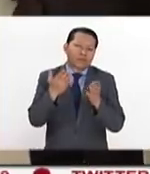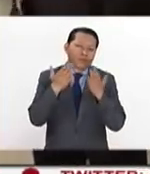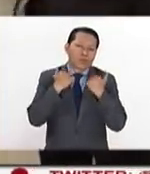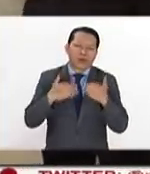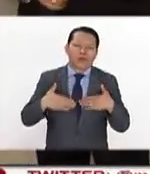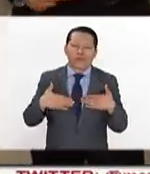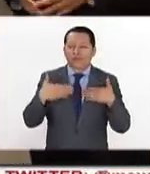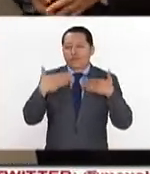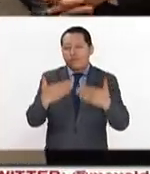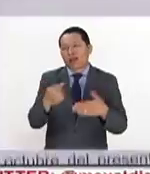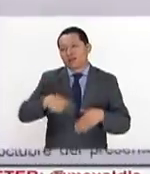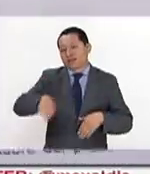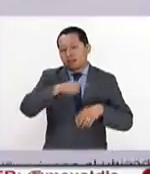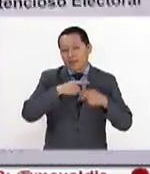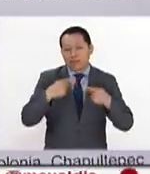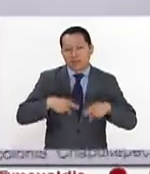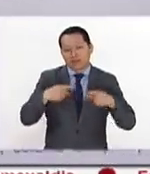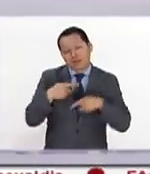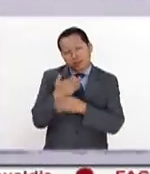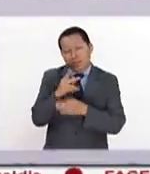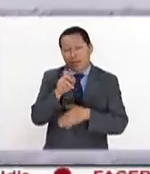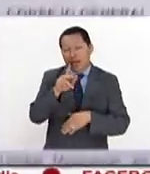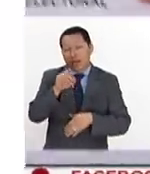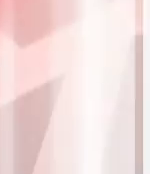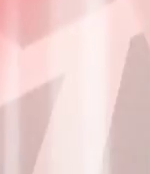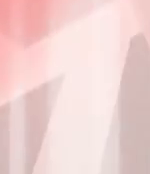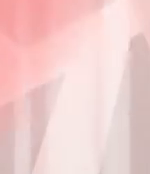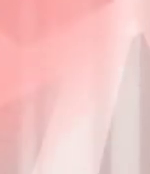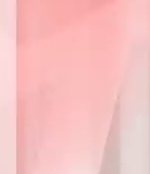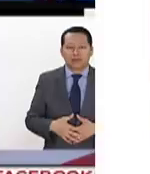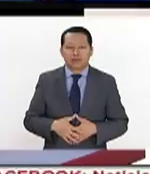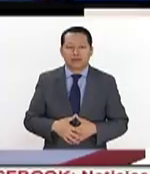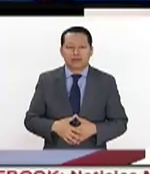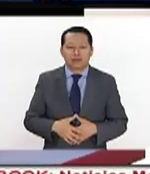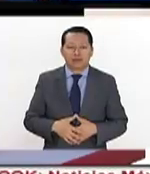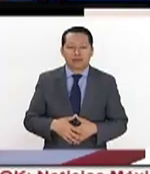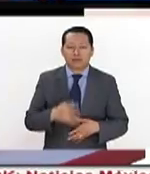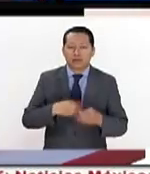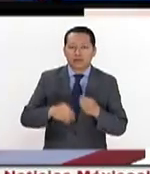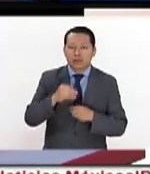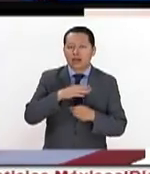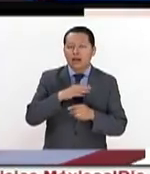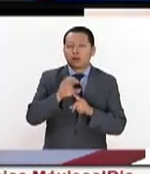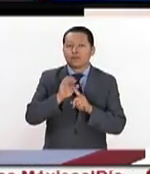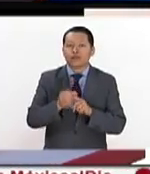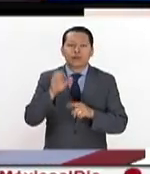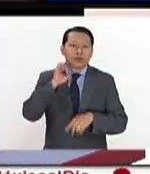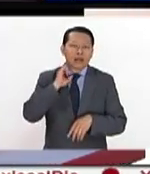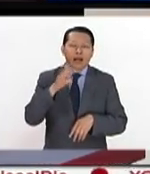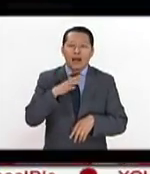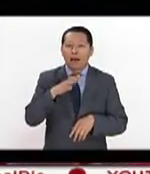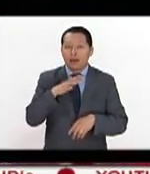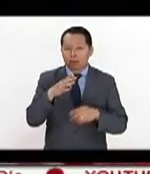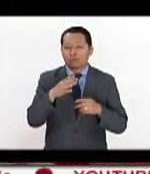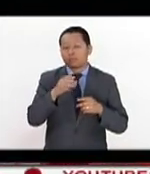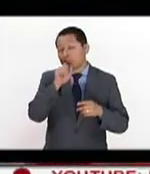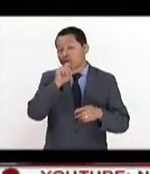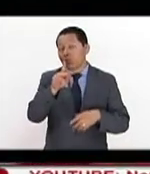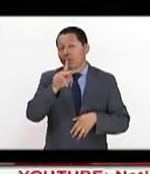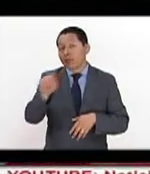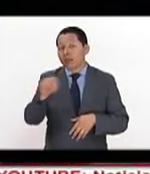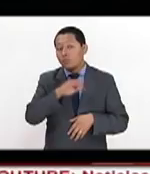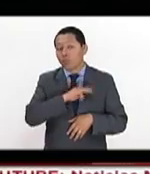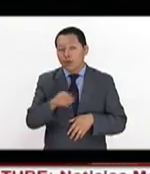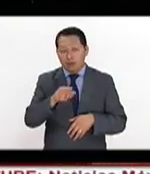desconfianza entre la sociedad, según Pedro Ferriz. Por su parte, la Comisión Ejecutiva del Partido del Trabajo